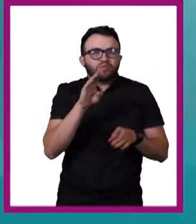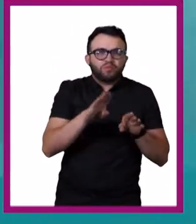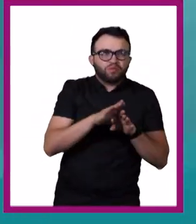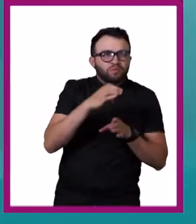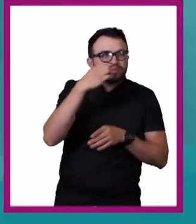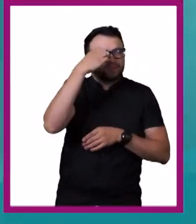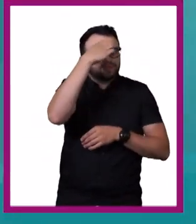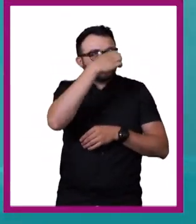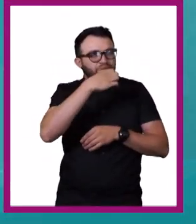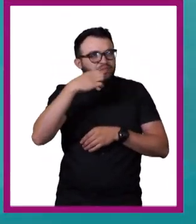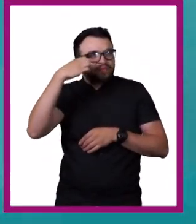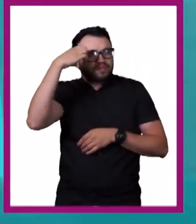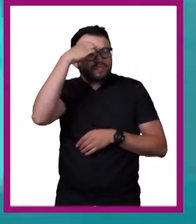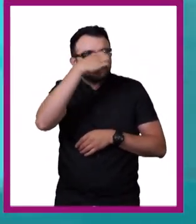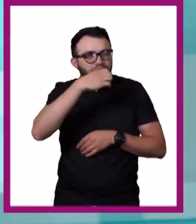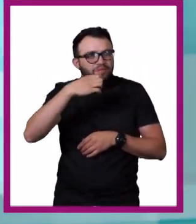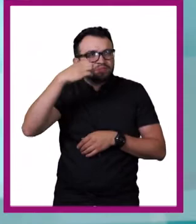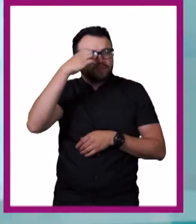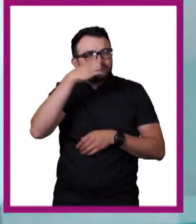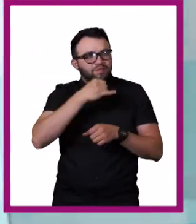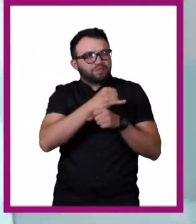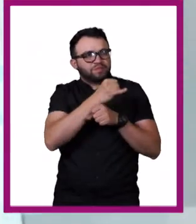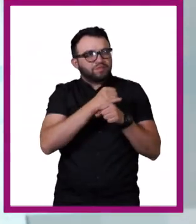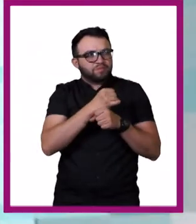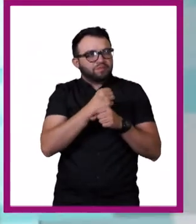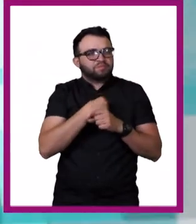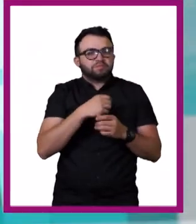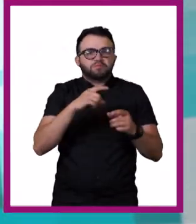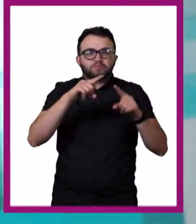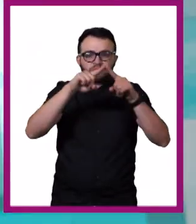estudiarlo. Tomé el cuadro, tomé un libro,